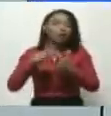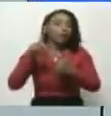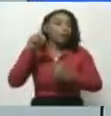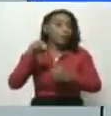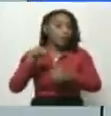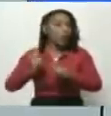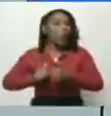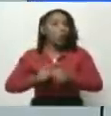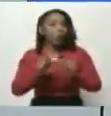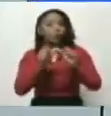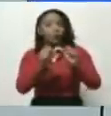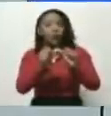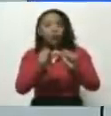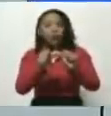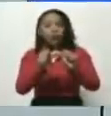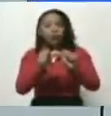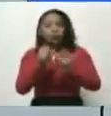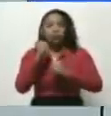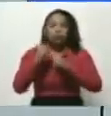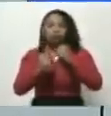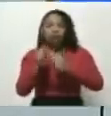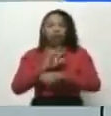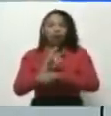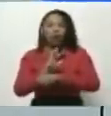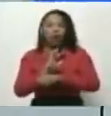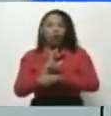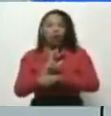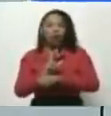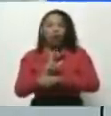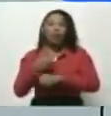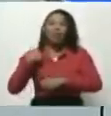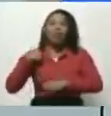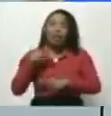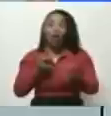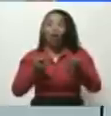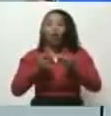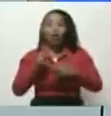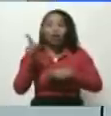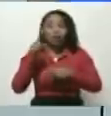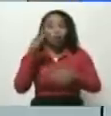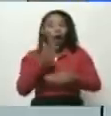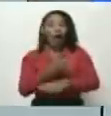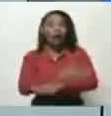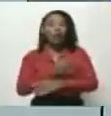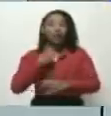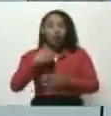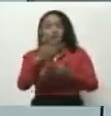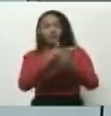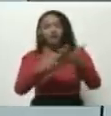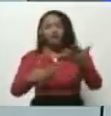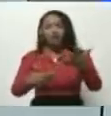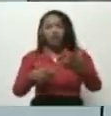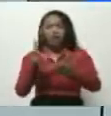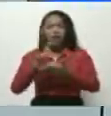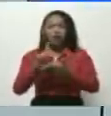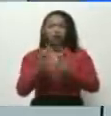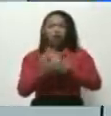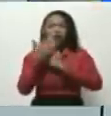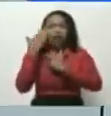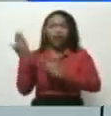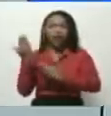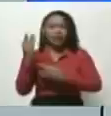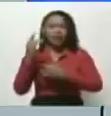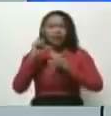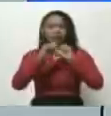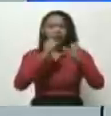siguiendo un poquito a la carrera, tiene que ser un control, y eso está previsto. Yo escribí un libraco de este tamaño hace